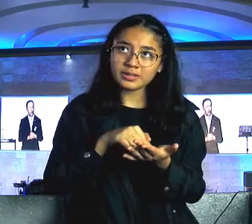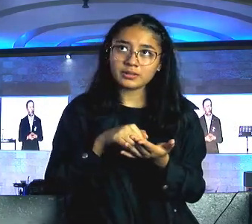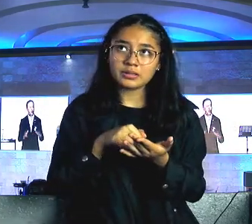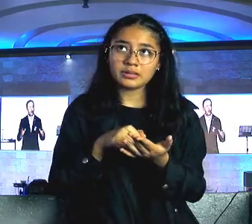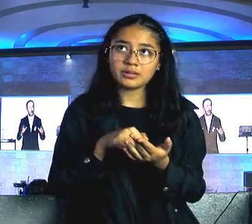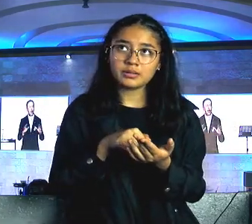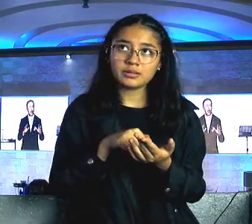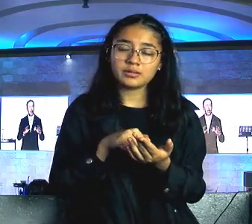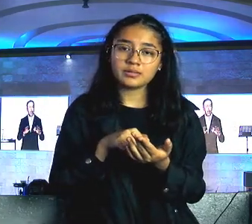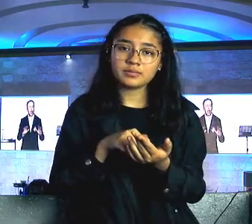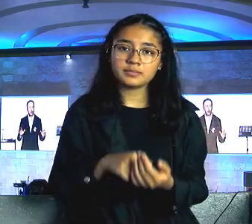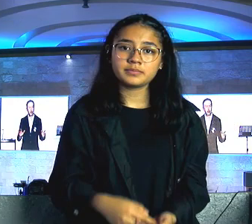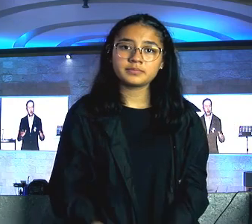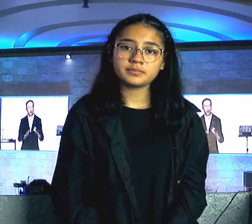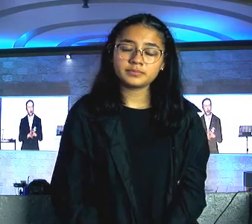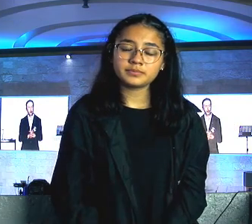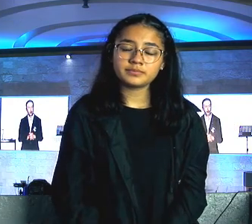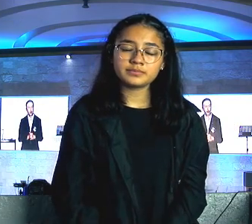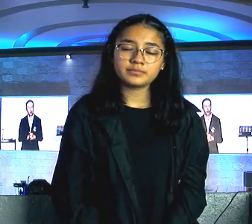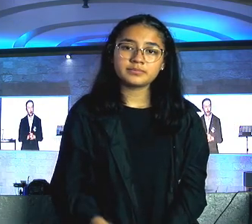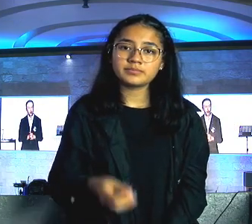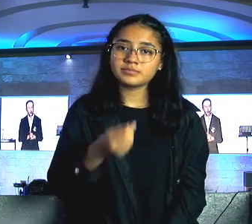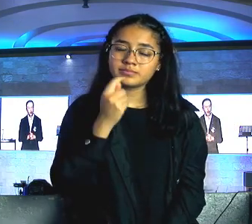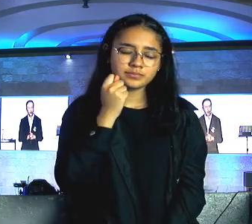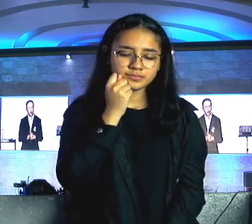aunque viva alejado de ti.